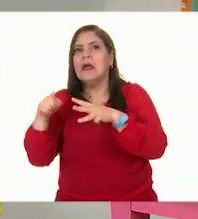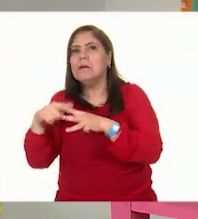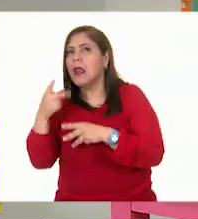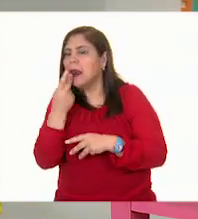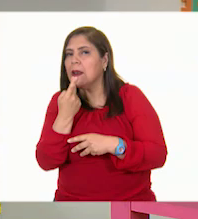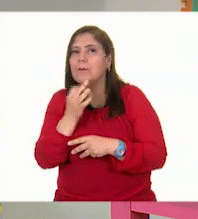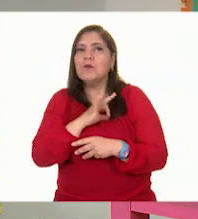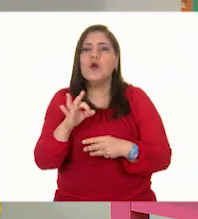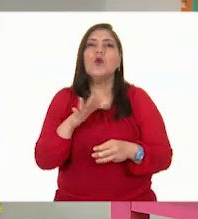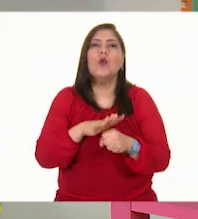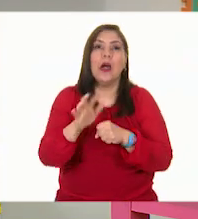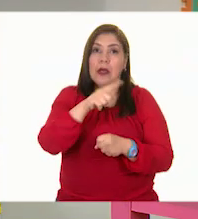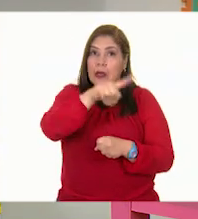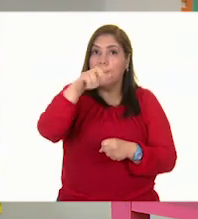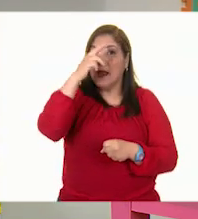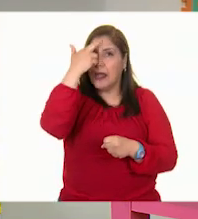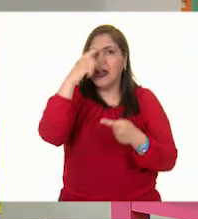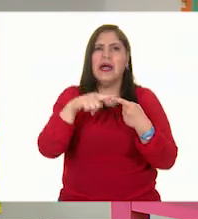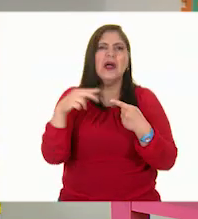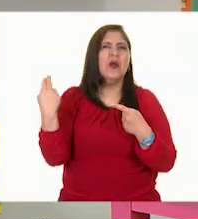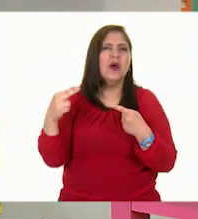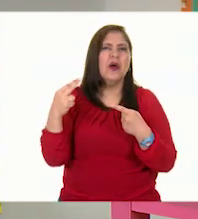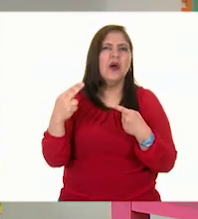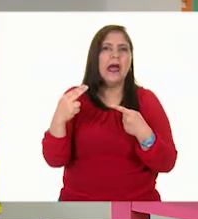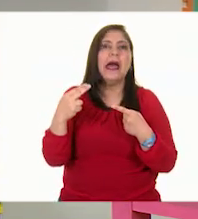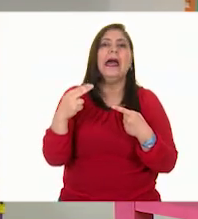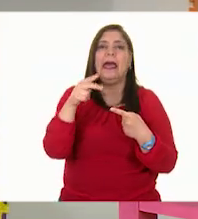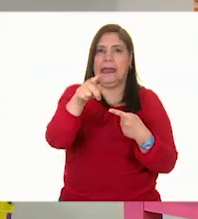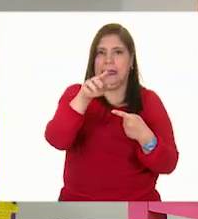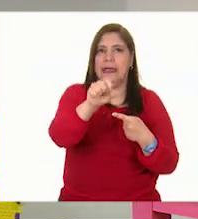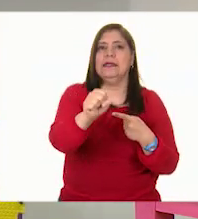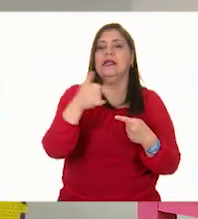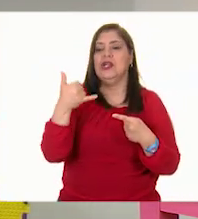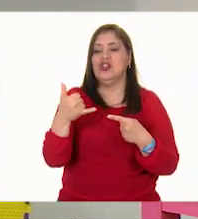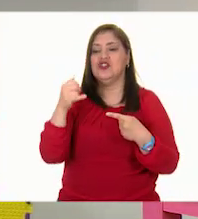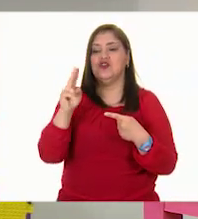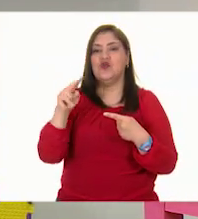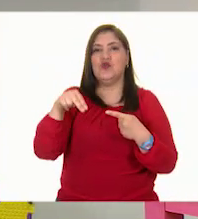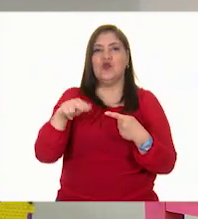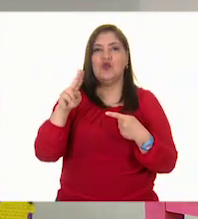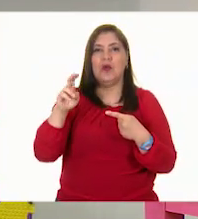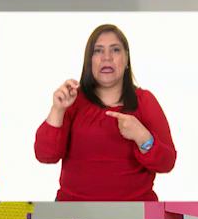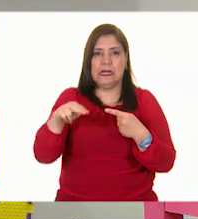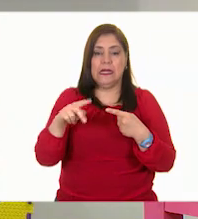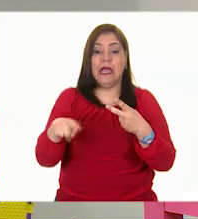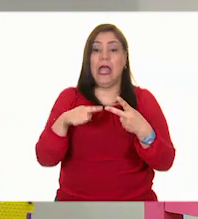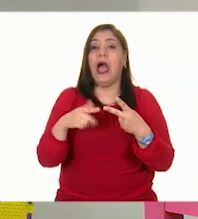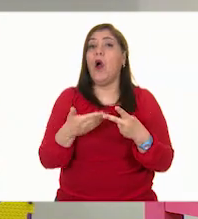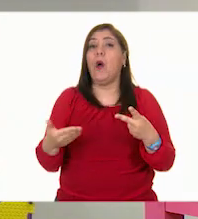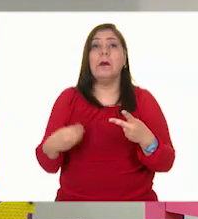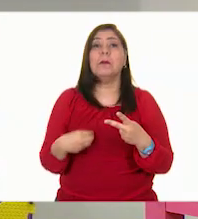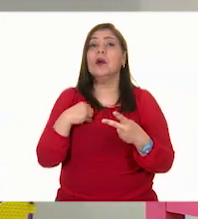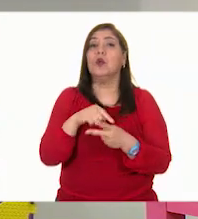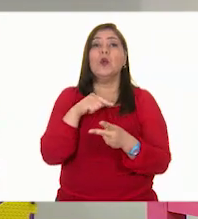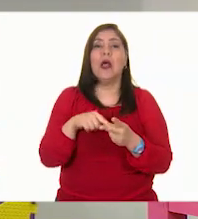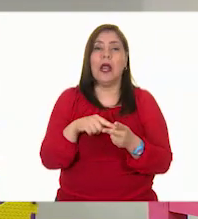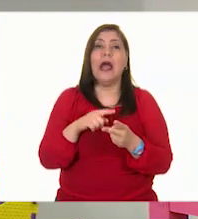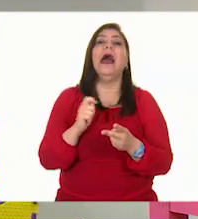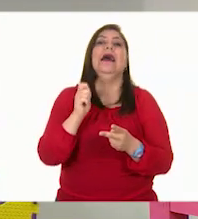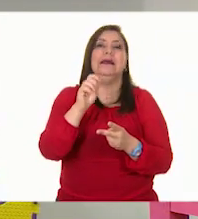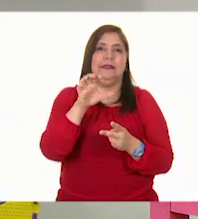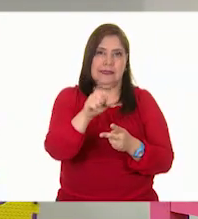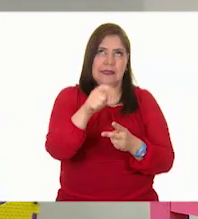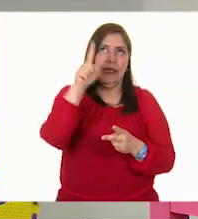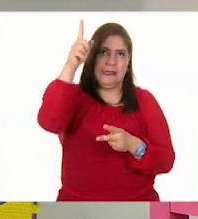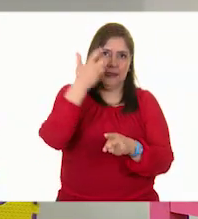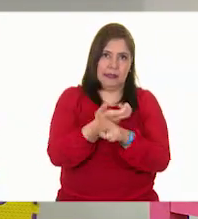¿Verdad? ¿Se acuerdan? ¿Cómo se llama? Exacto, se llama Yunuen. ¿Y dónde vive ahora ella? Ajá,